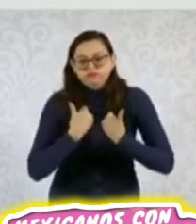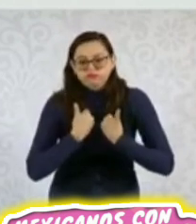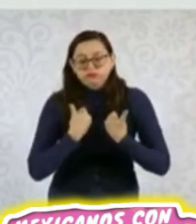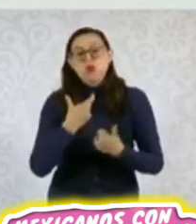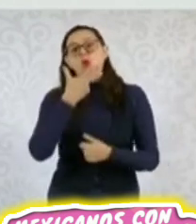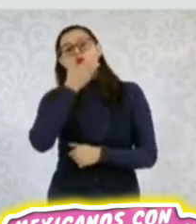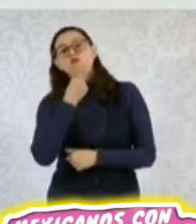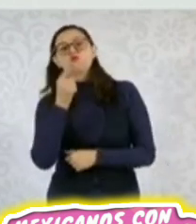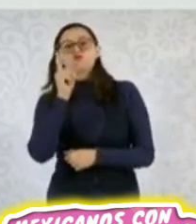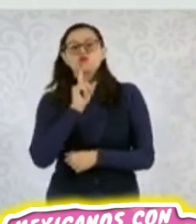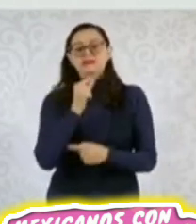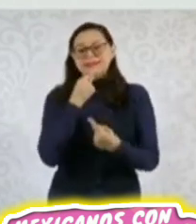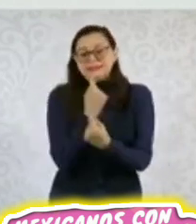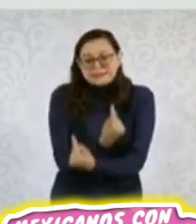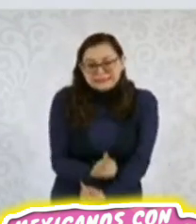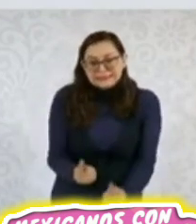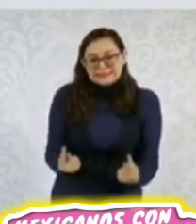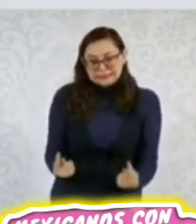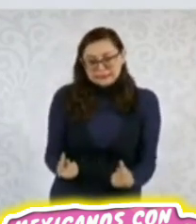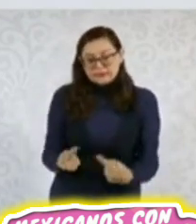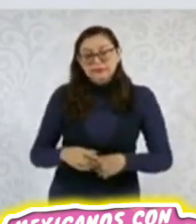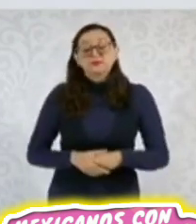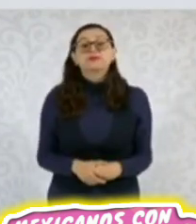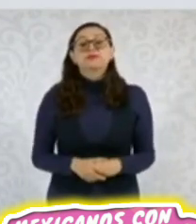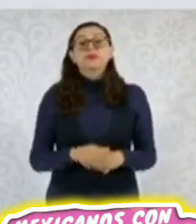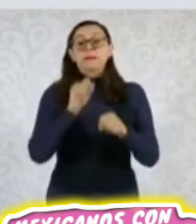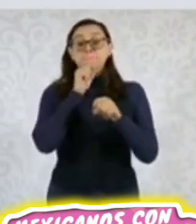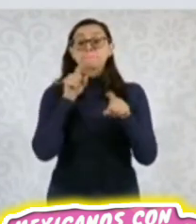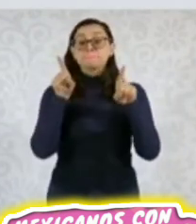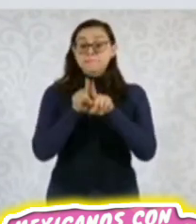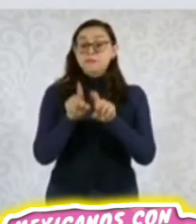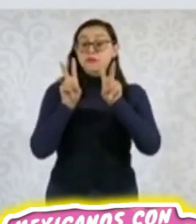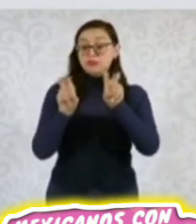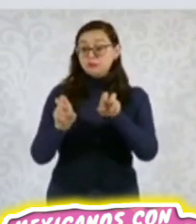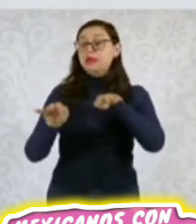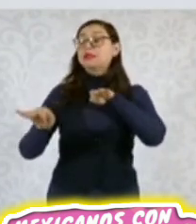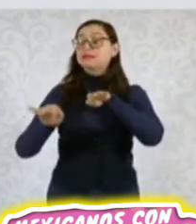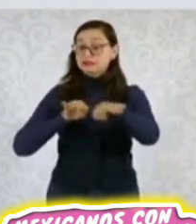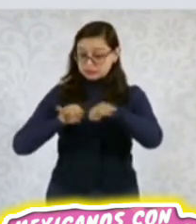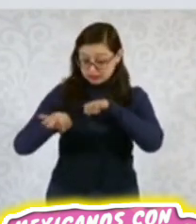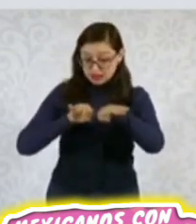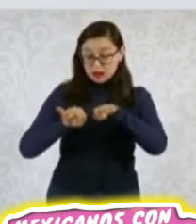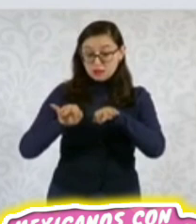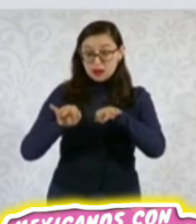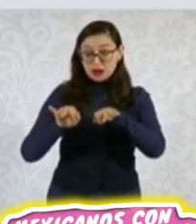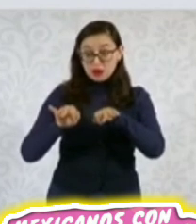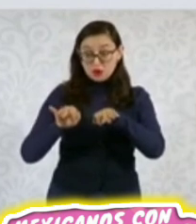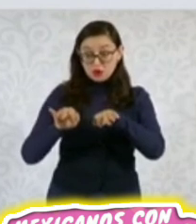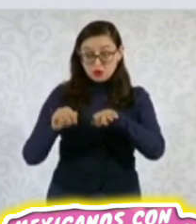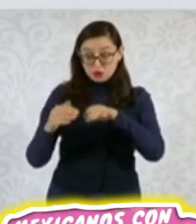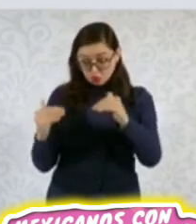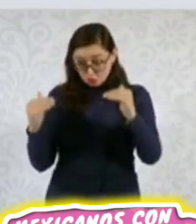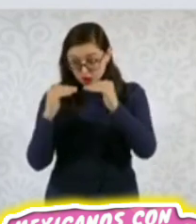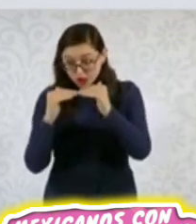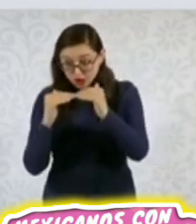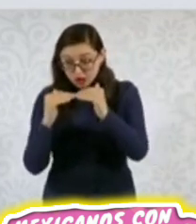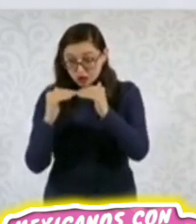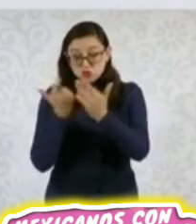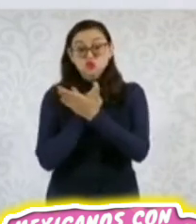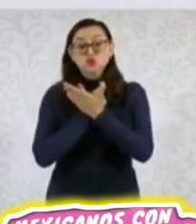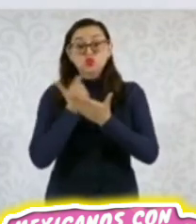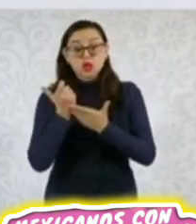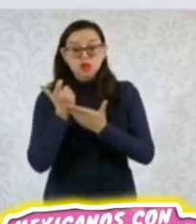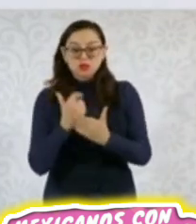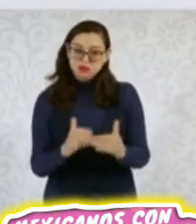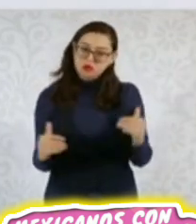haya brecha salarial entre hombres y mujeres, a trabajo igual, salario igual. Y